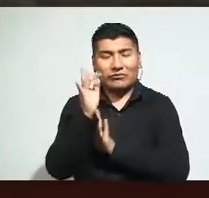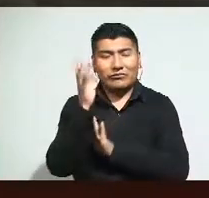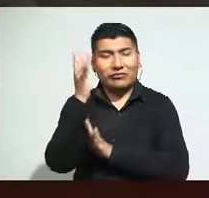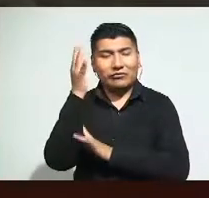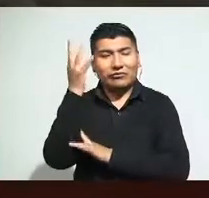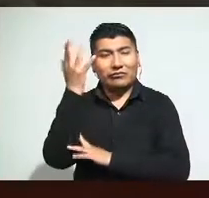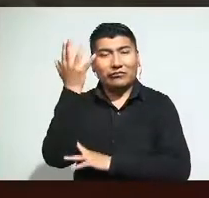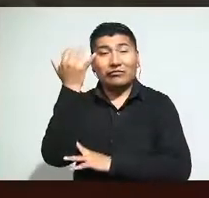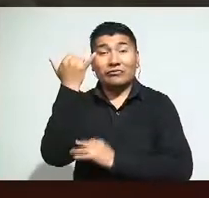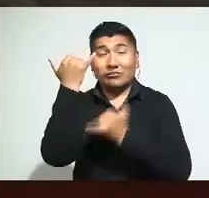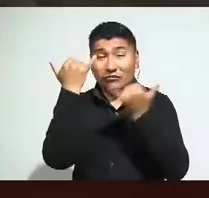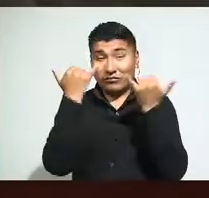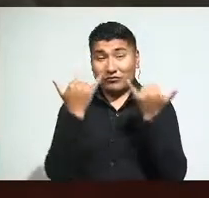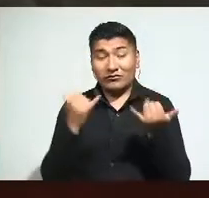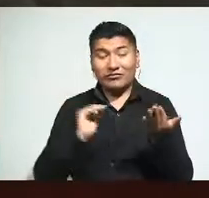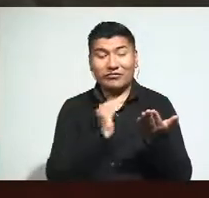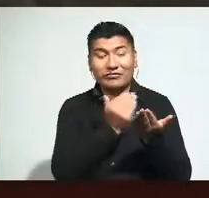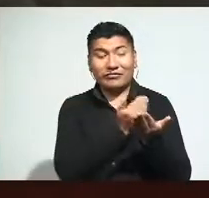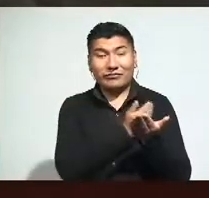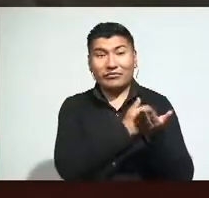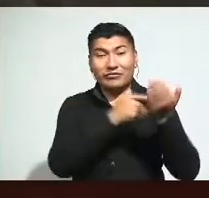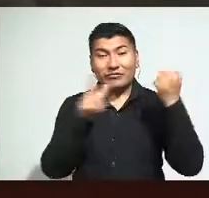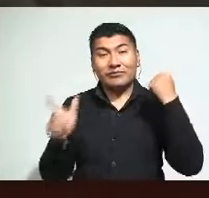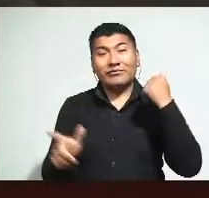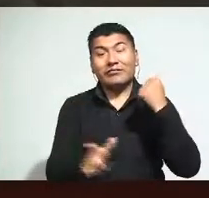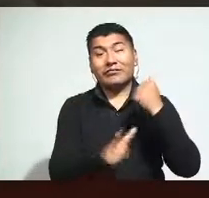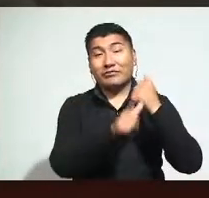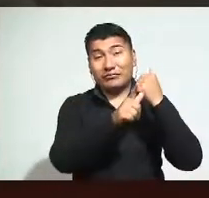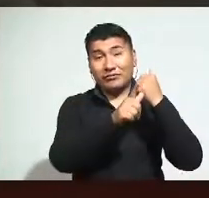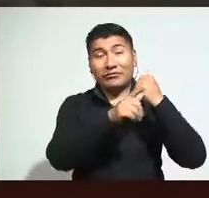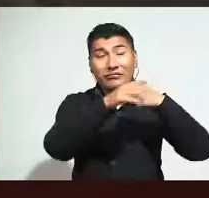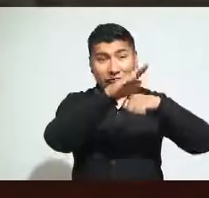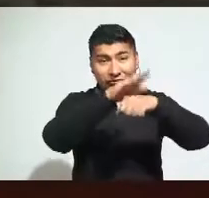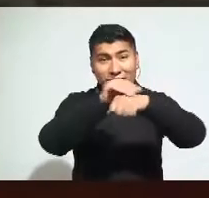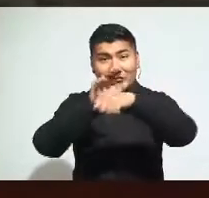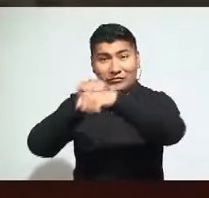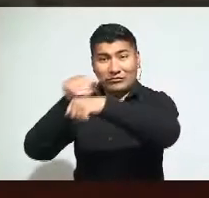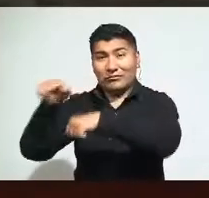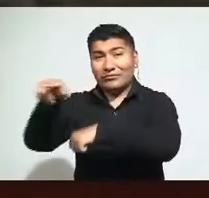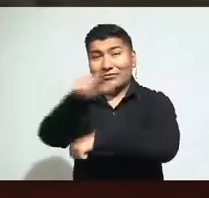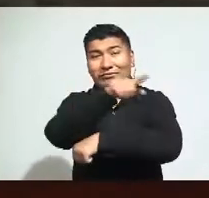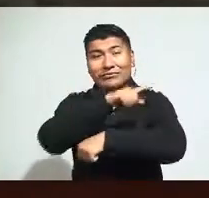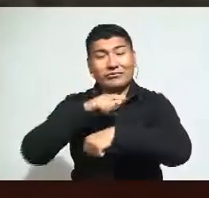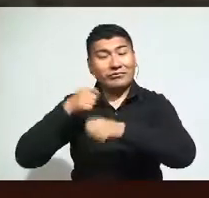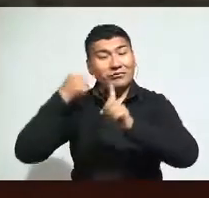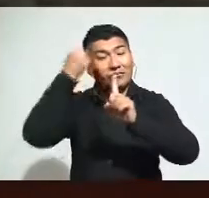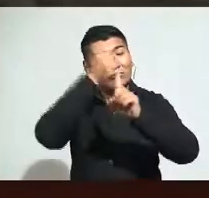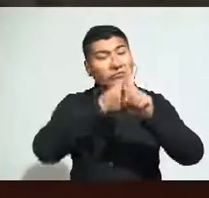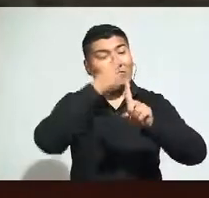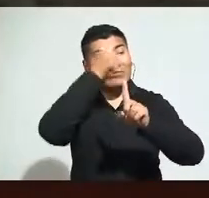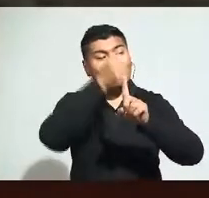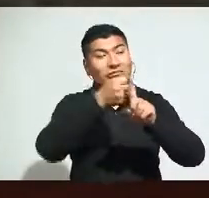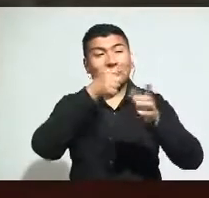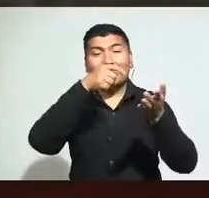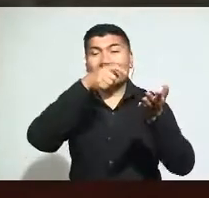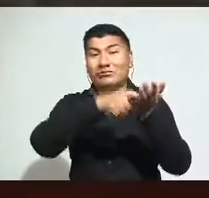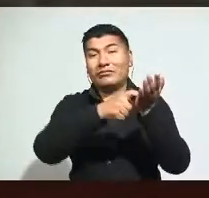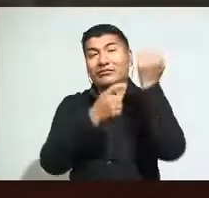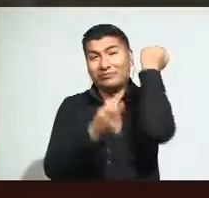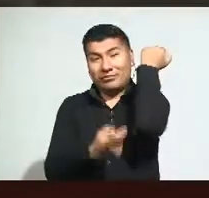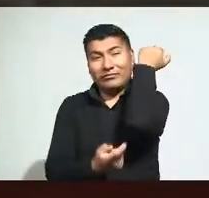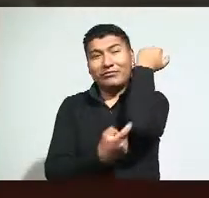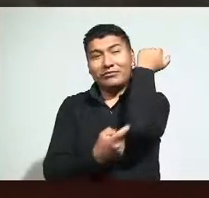hoy nuestros líderes están llamados a luchar contra esta tentación